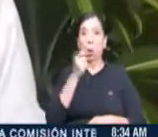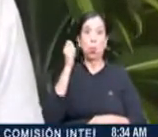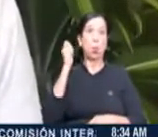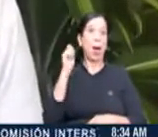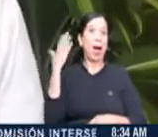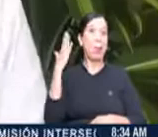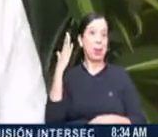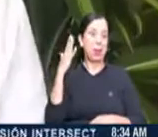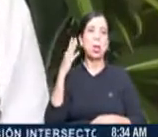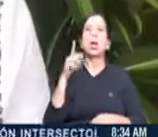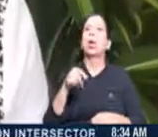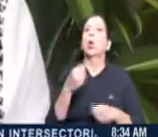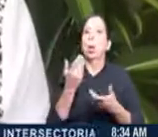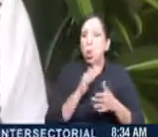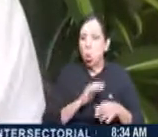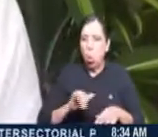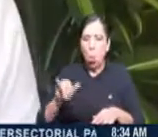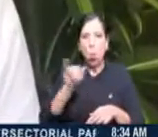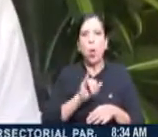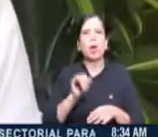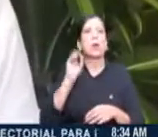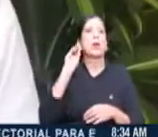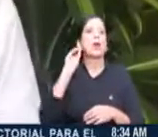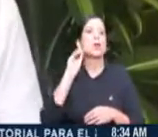una advertencia, portémonos mejor,